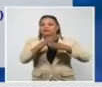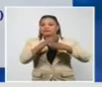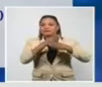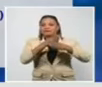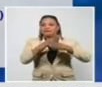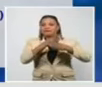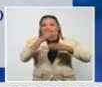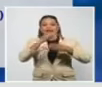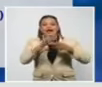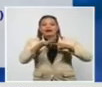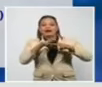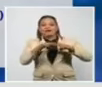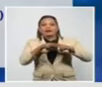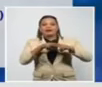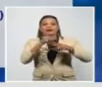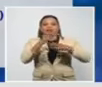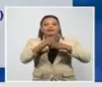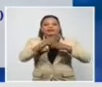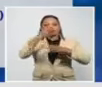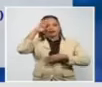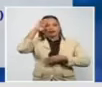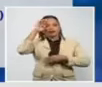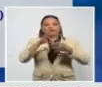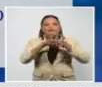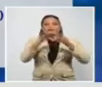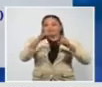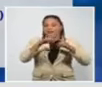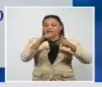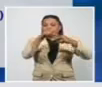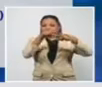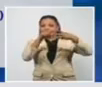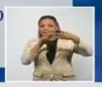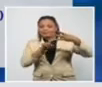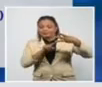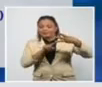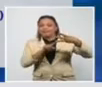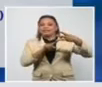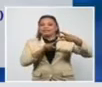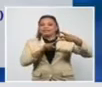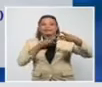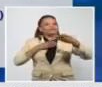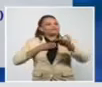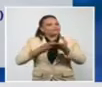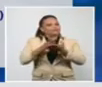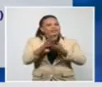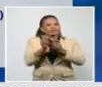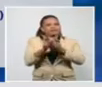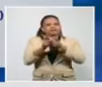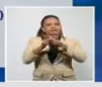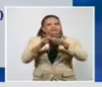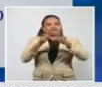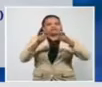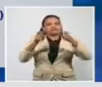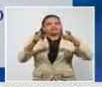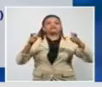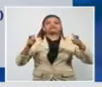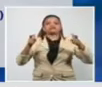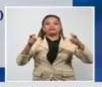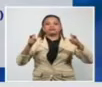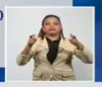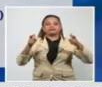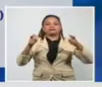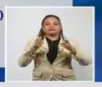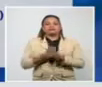en Oriente, Santiago y Guantánamo, son los que han ido manteniendo una transmisión mayor.